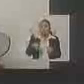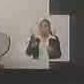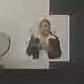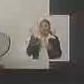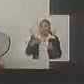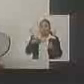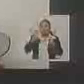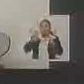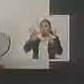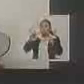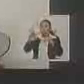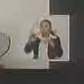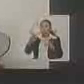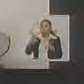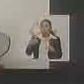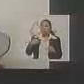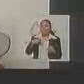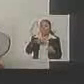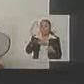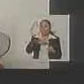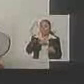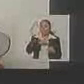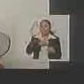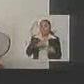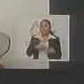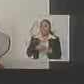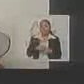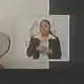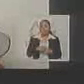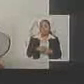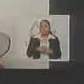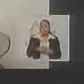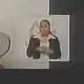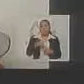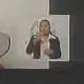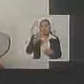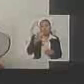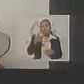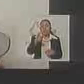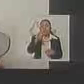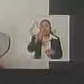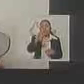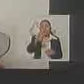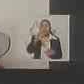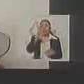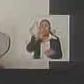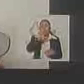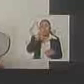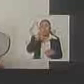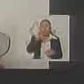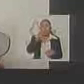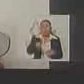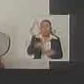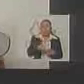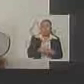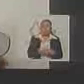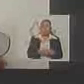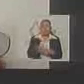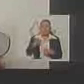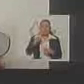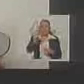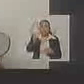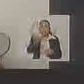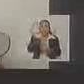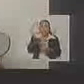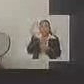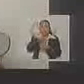poder chantajear a nuestros familiares. Justamente de ahí nace la corrupción vía familiar. Yo te voy a invitar